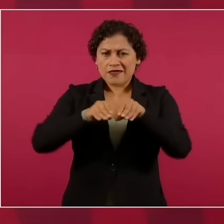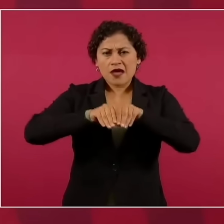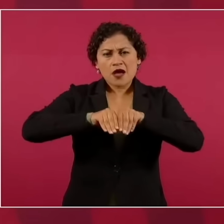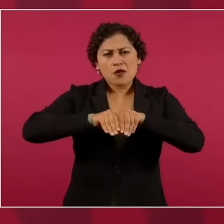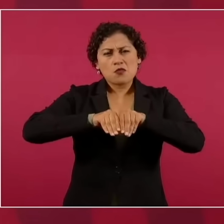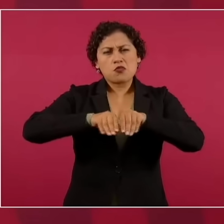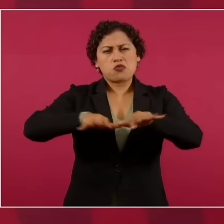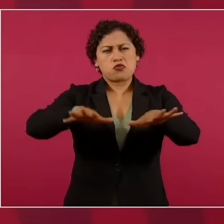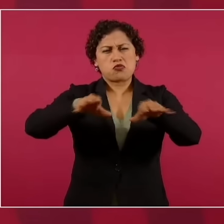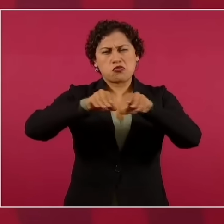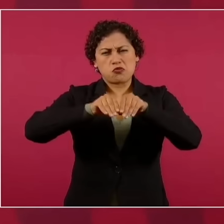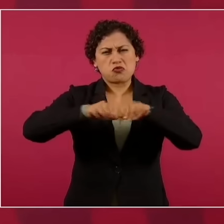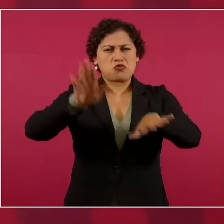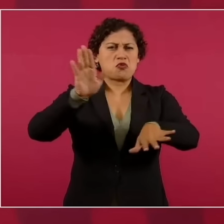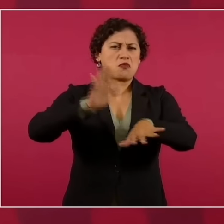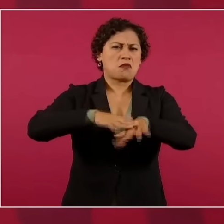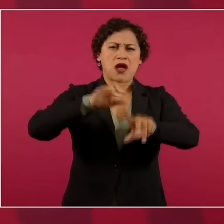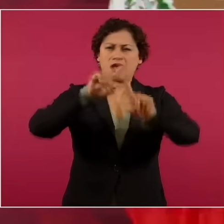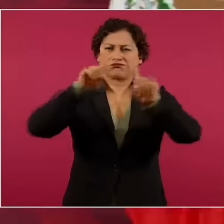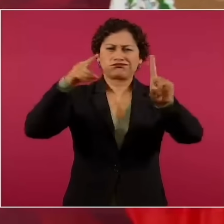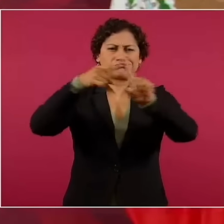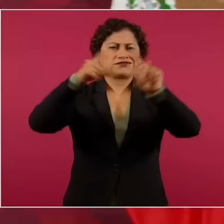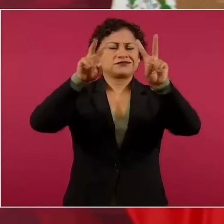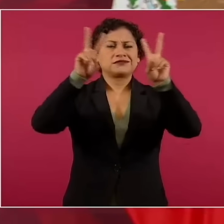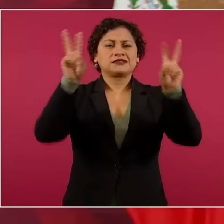de buenos y malos.